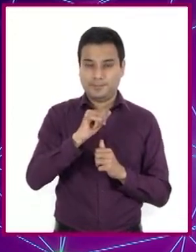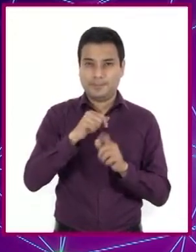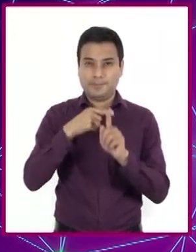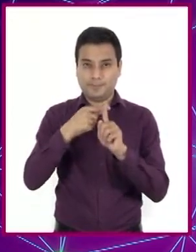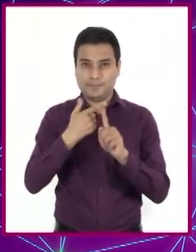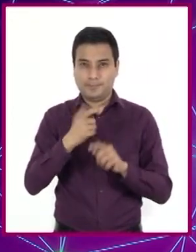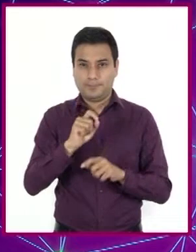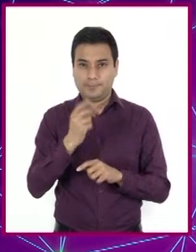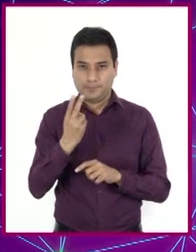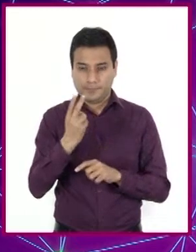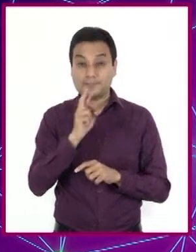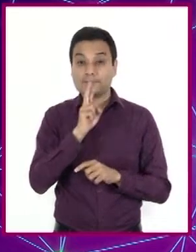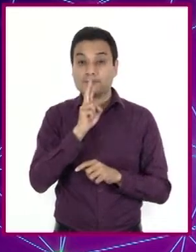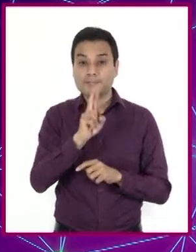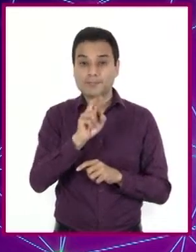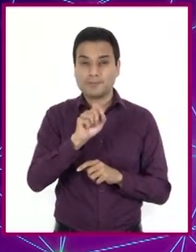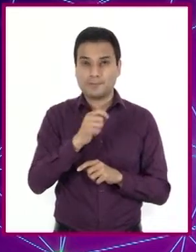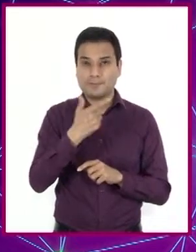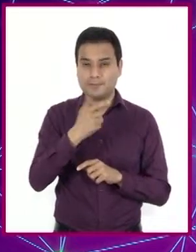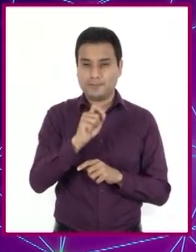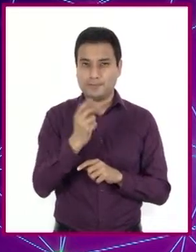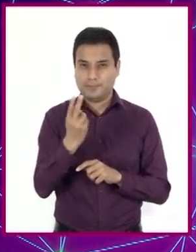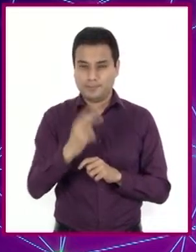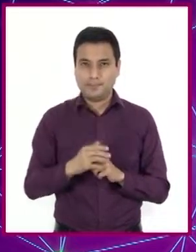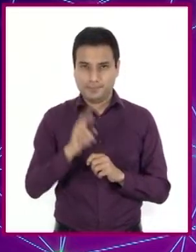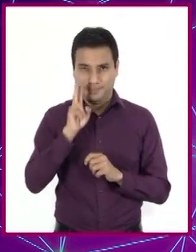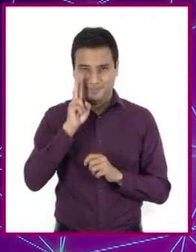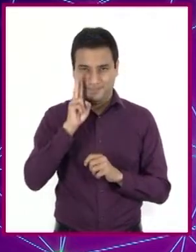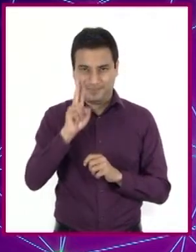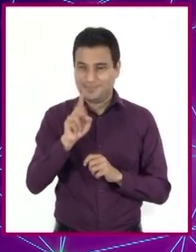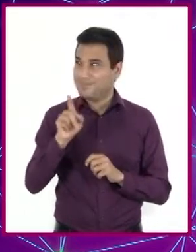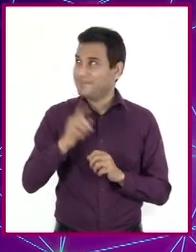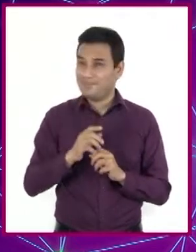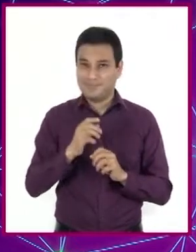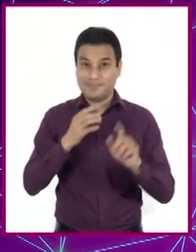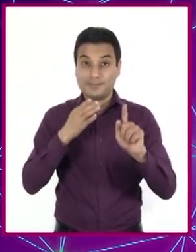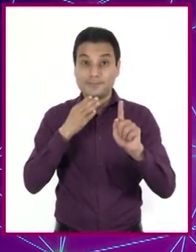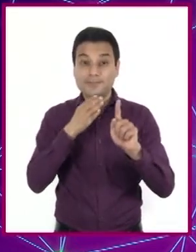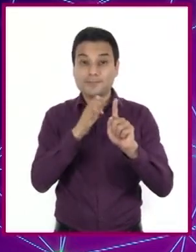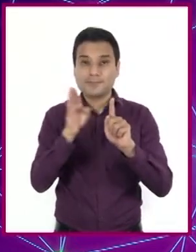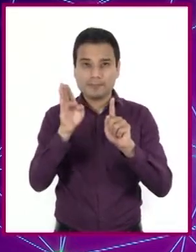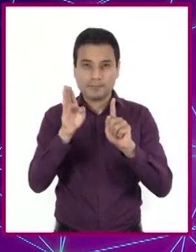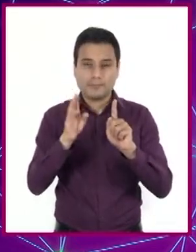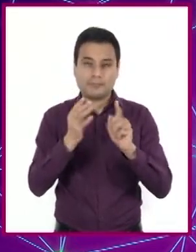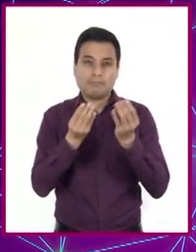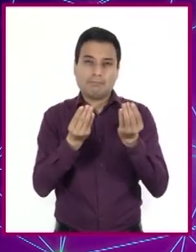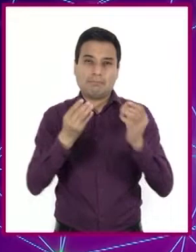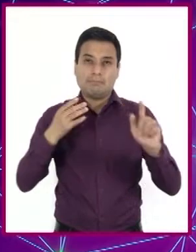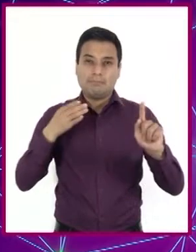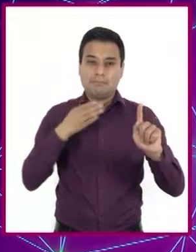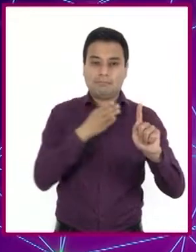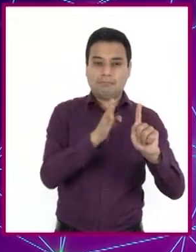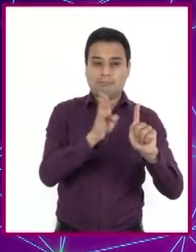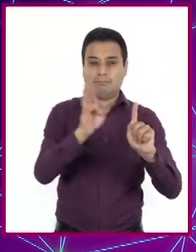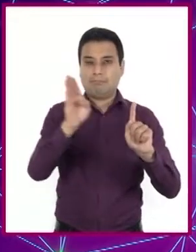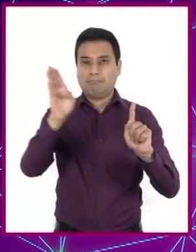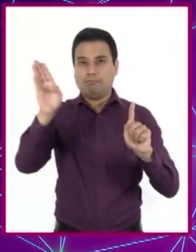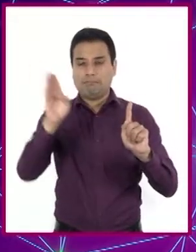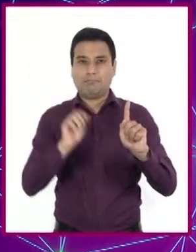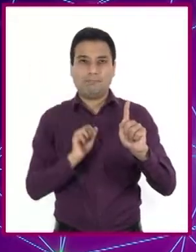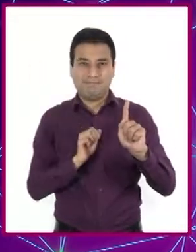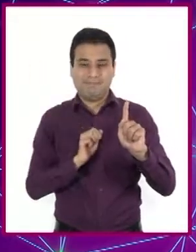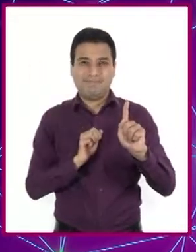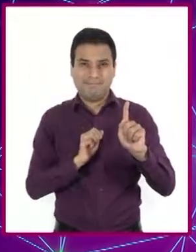a 27.2. Observen que la desviación media es alta con respecto a la naturaleza de los